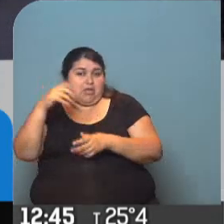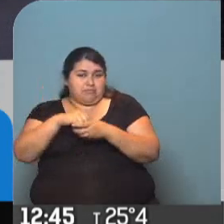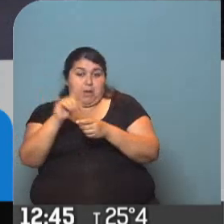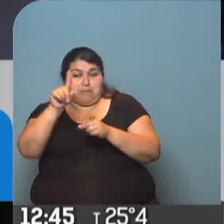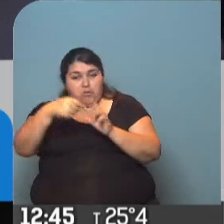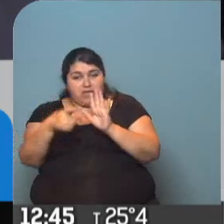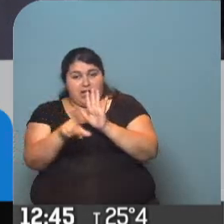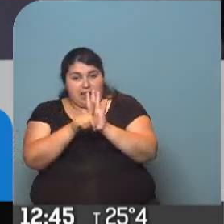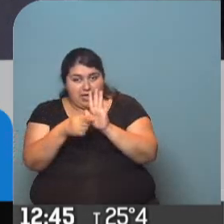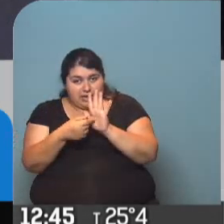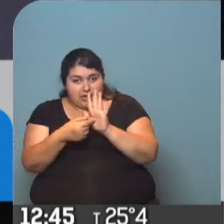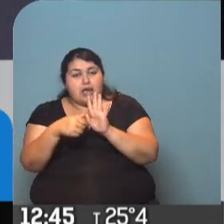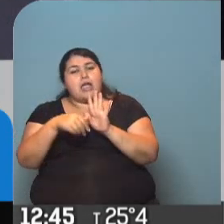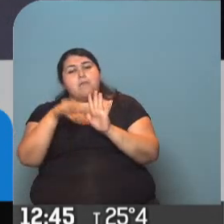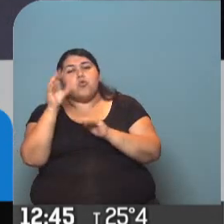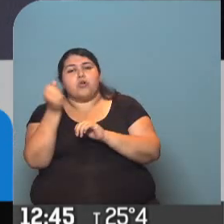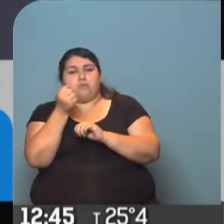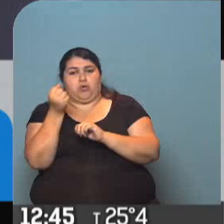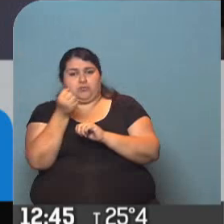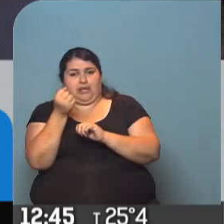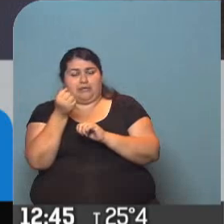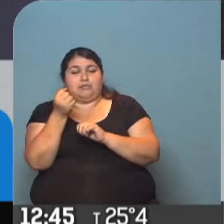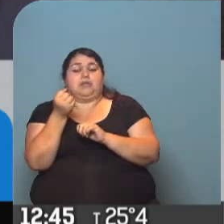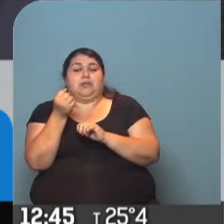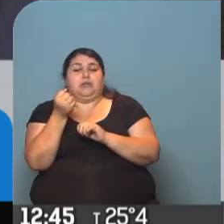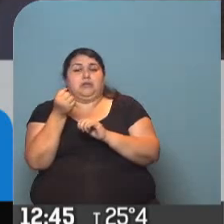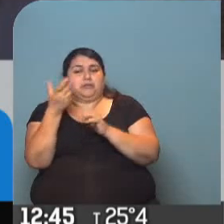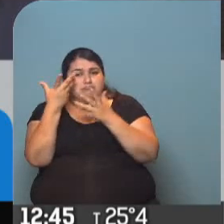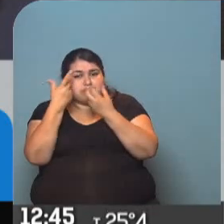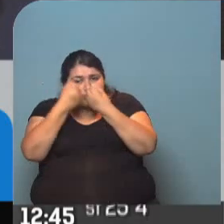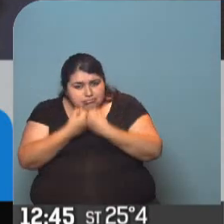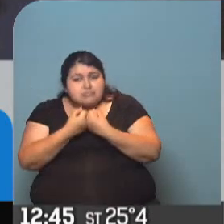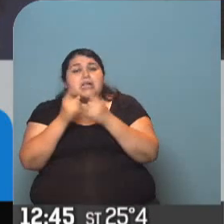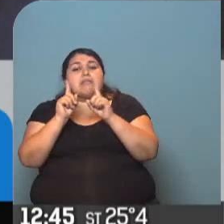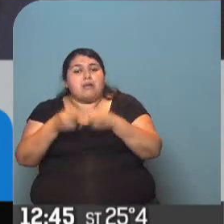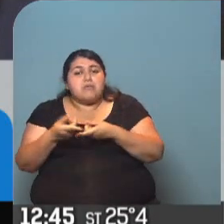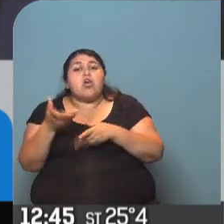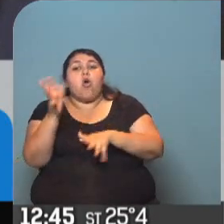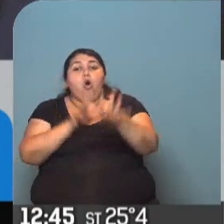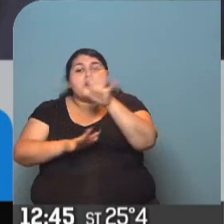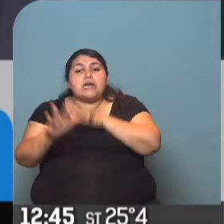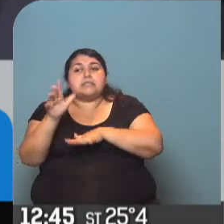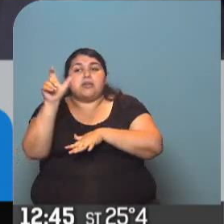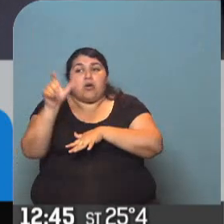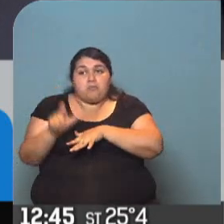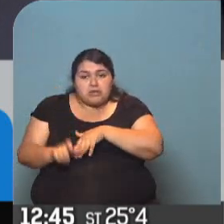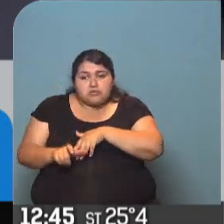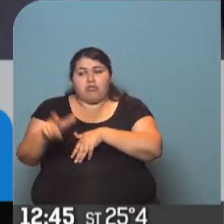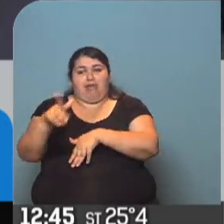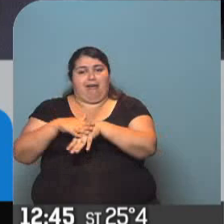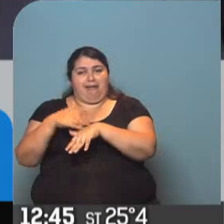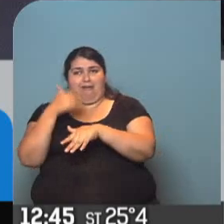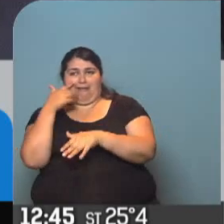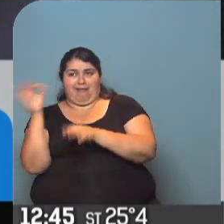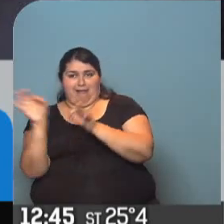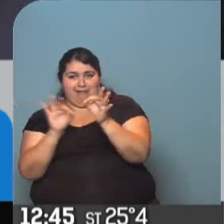porque es parte fundamental positivo y es parte fundamental que el organizador tomen las medidas apropiadas para que no